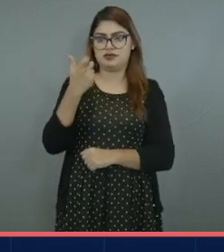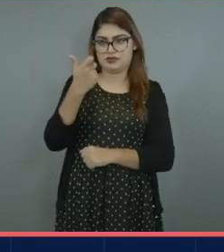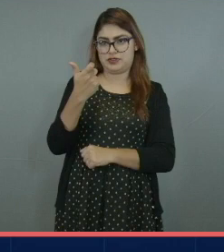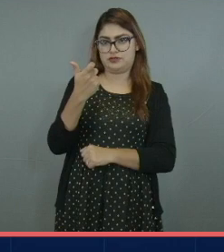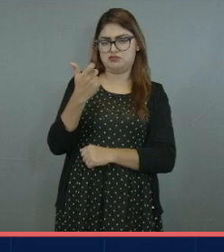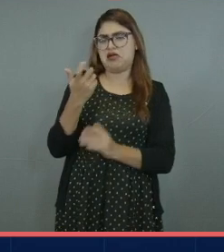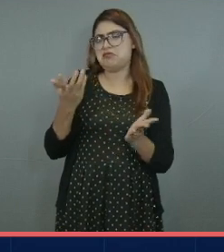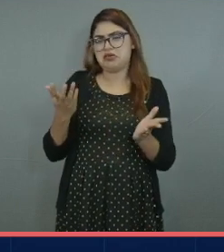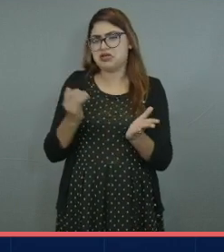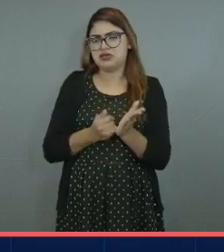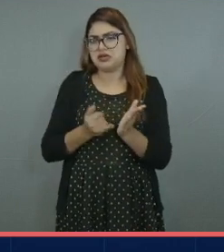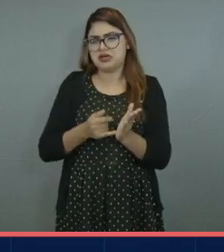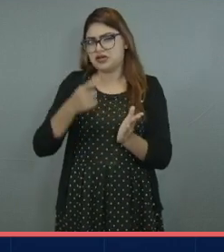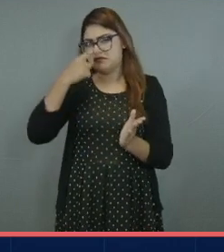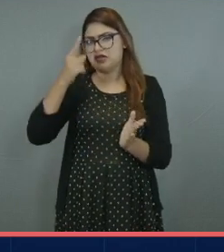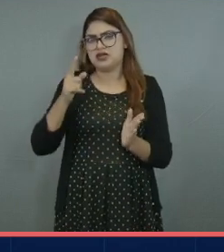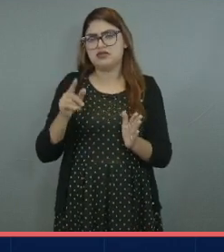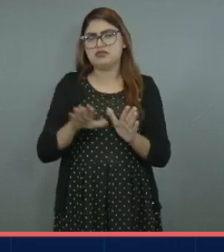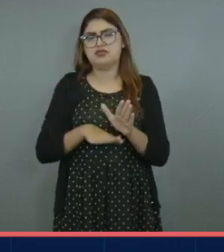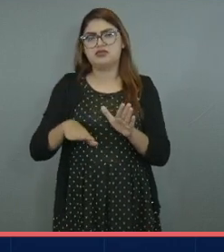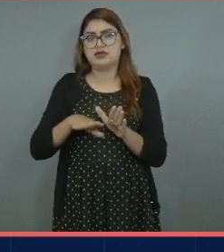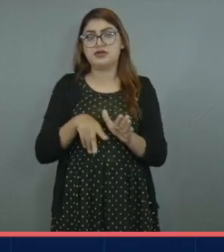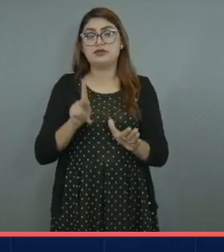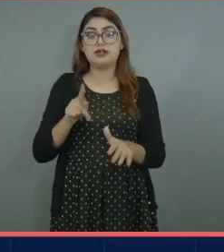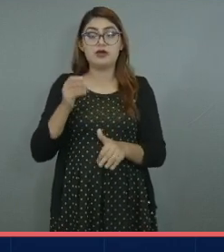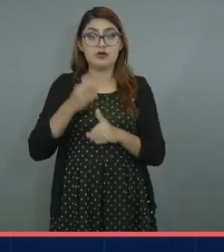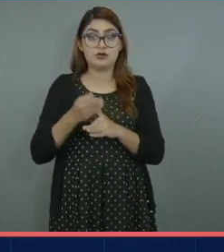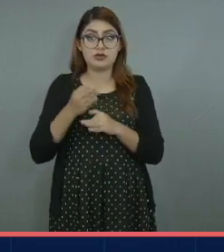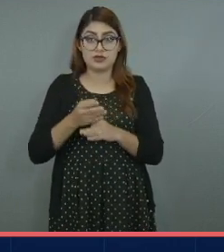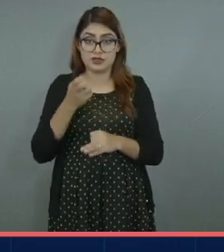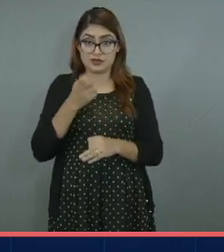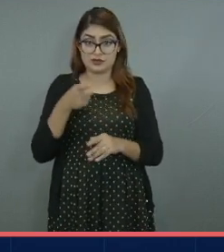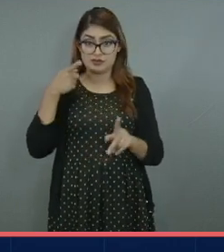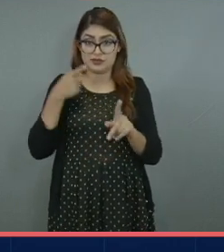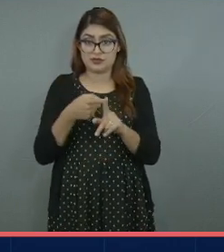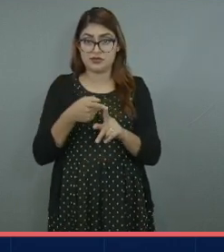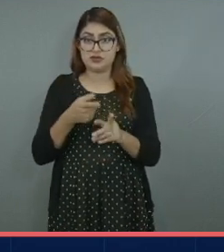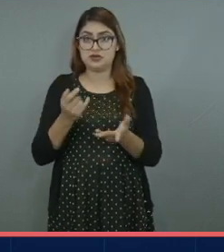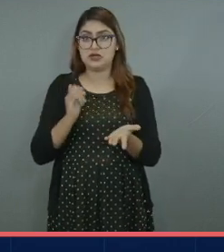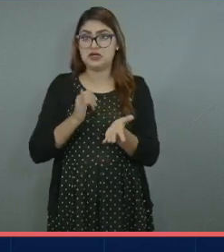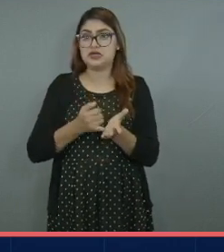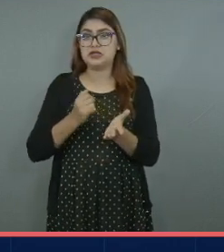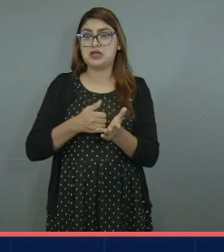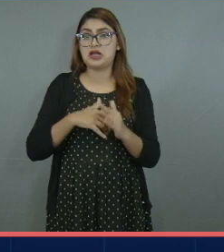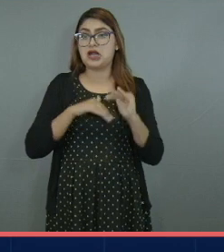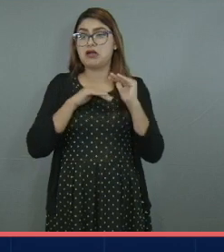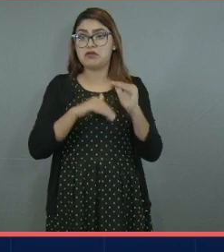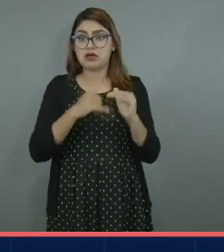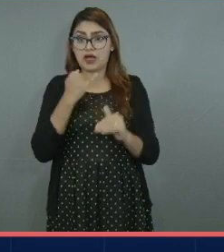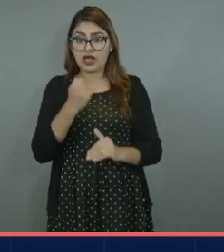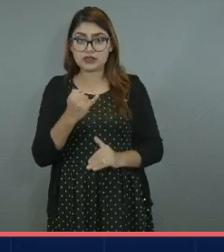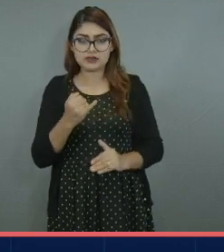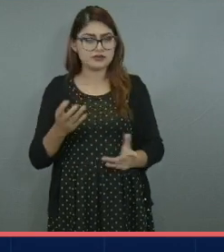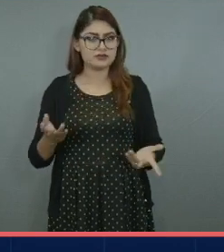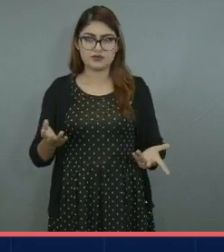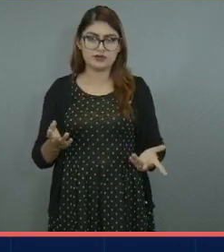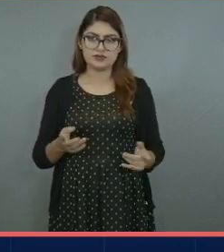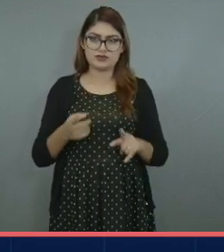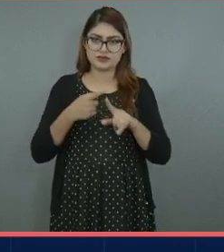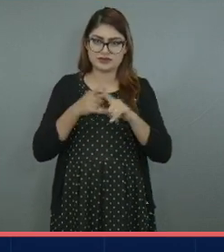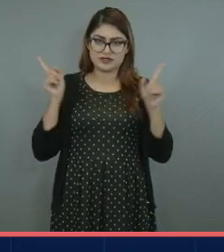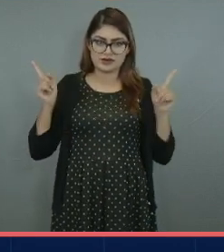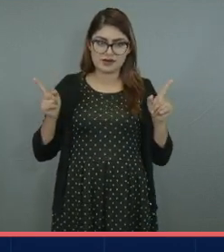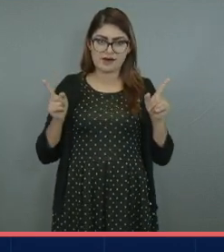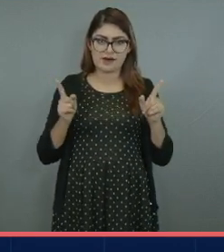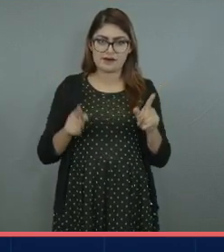simple, ¿vale? Pero aquí la magia no se trata de hacer un interés fijo, de lo que se